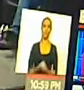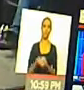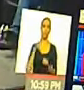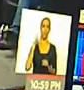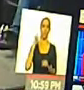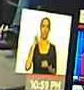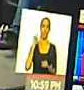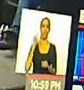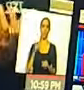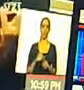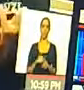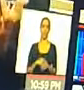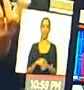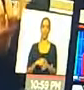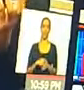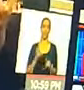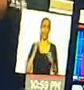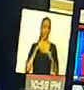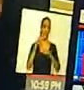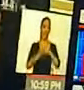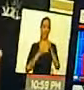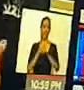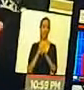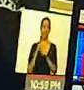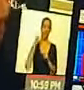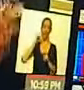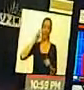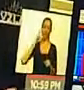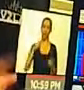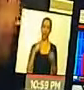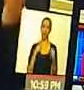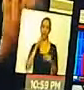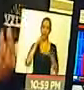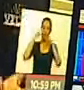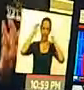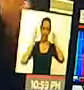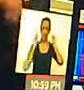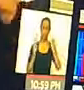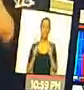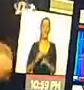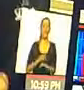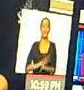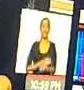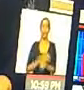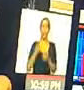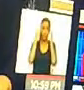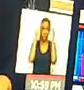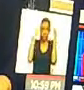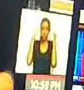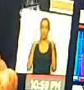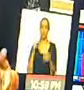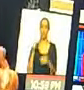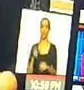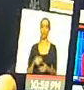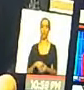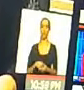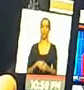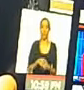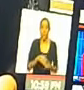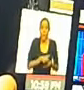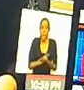un Instalive desde el exilio y lo va a regañar en vivo María Corina Machado, que es la peor pesadilla de él. Eso es lo que puede pasar.